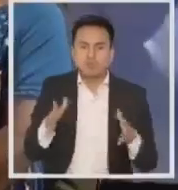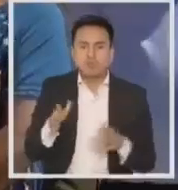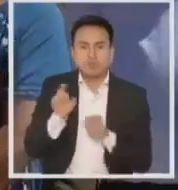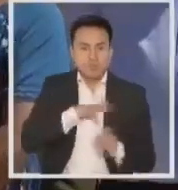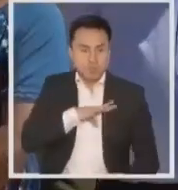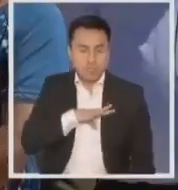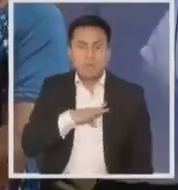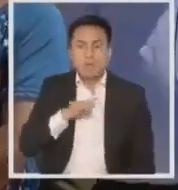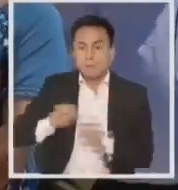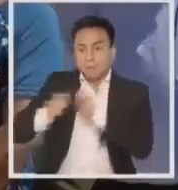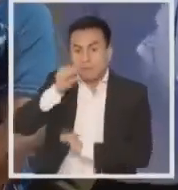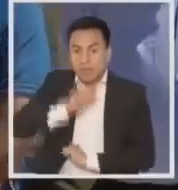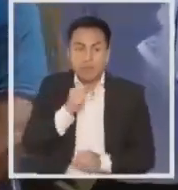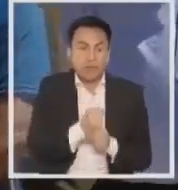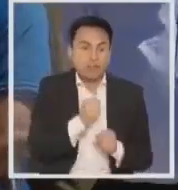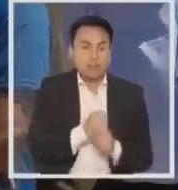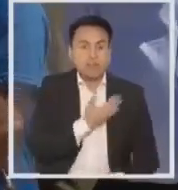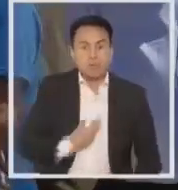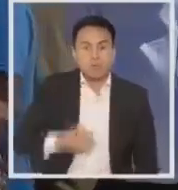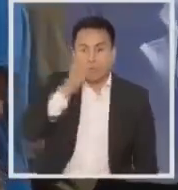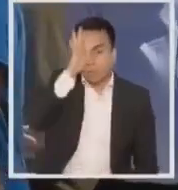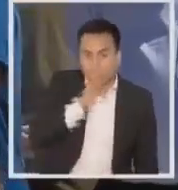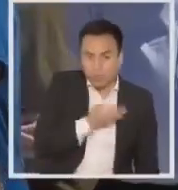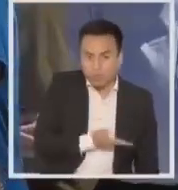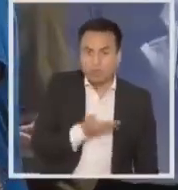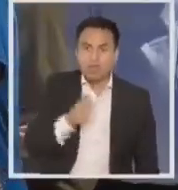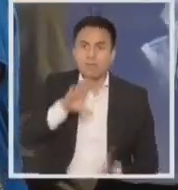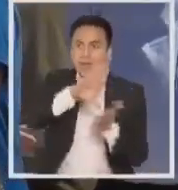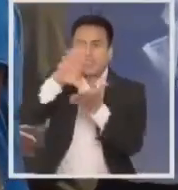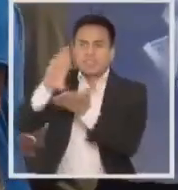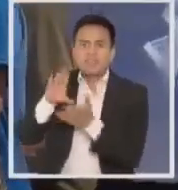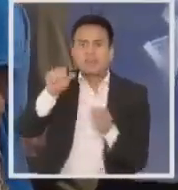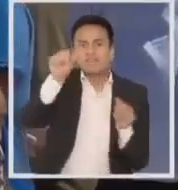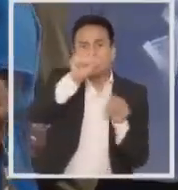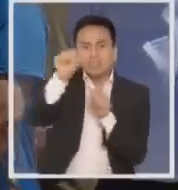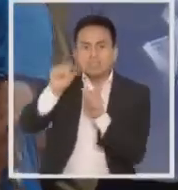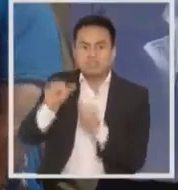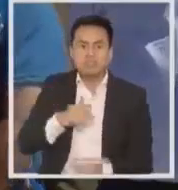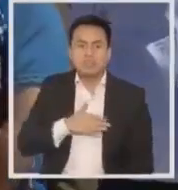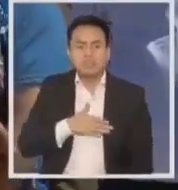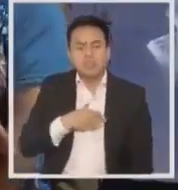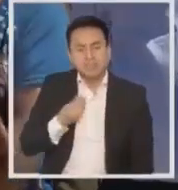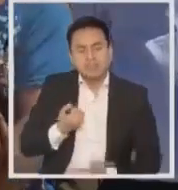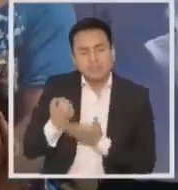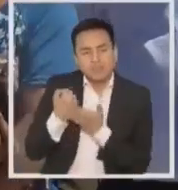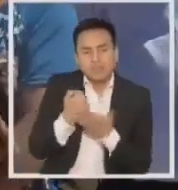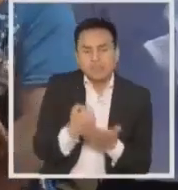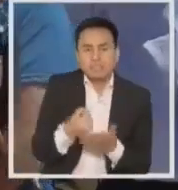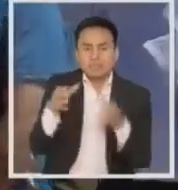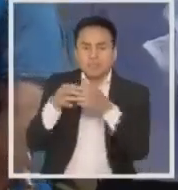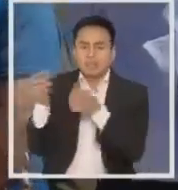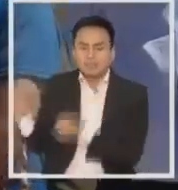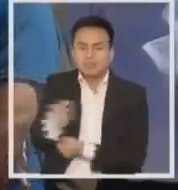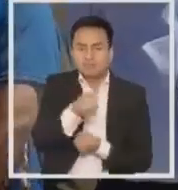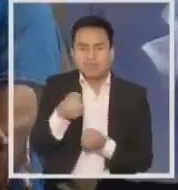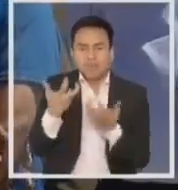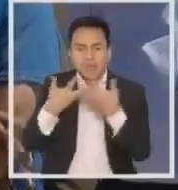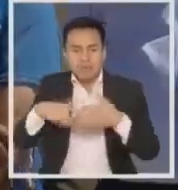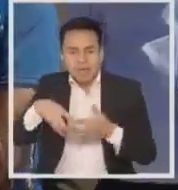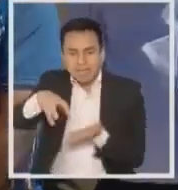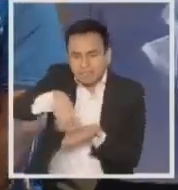del sector privado, de los trabajadores públicos, de países vecinos que generosamente enviaron brigadistas,